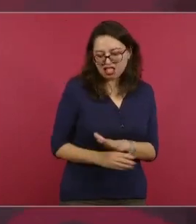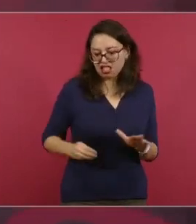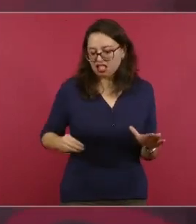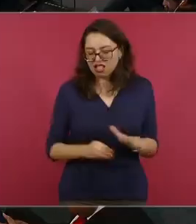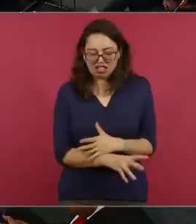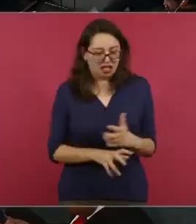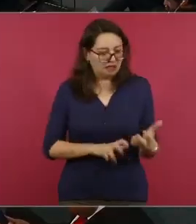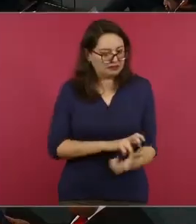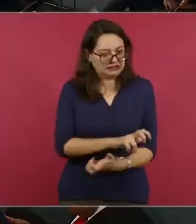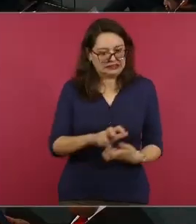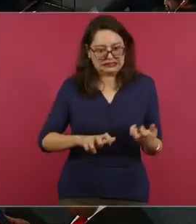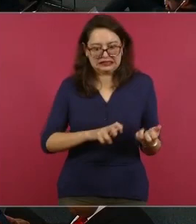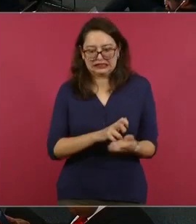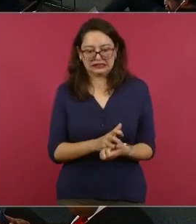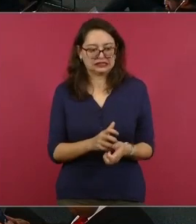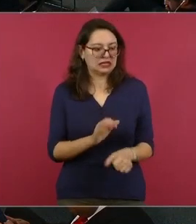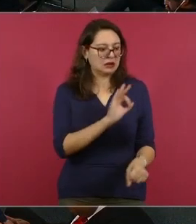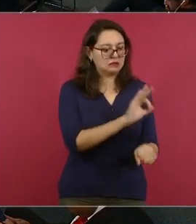dejar